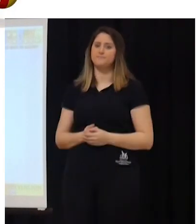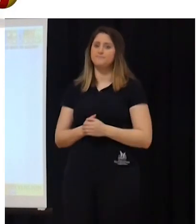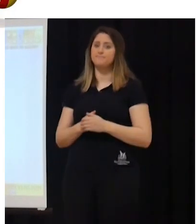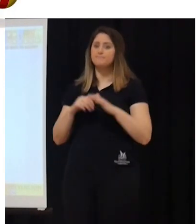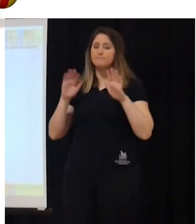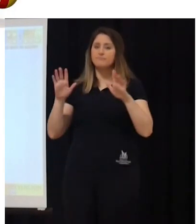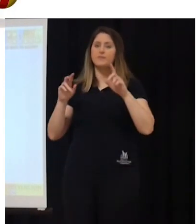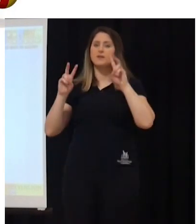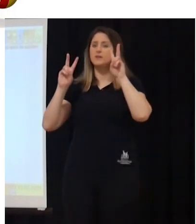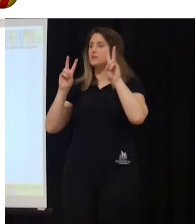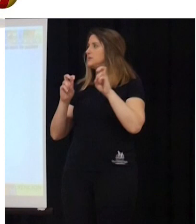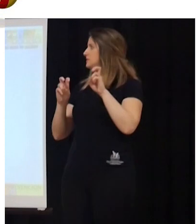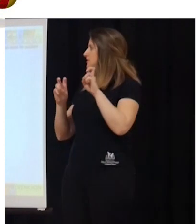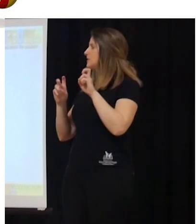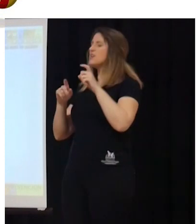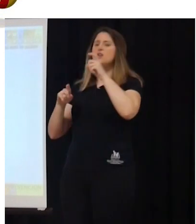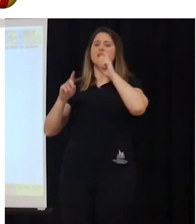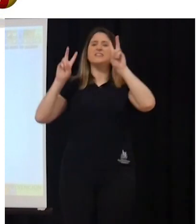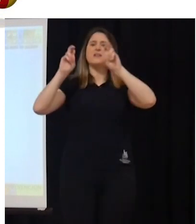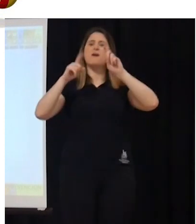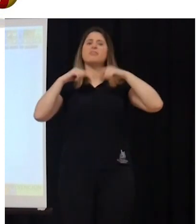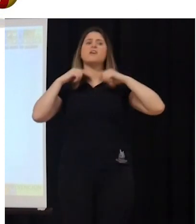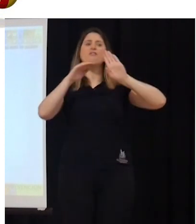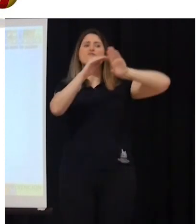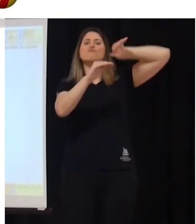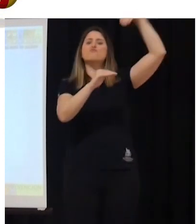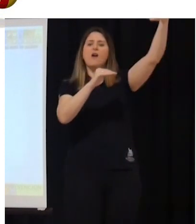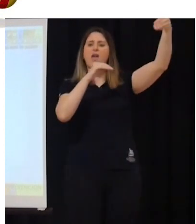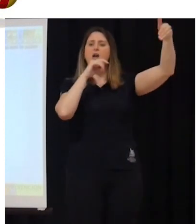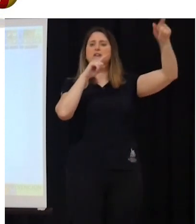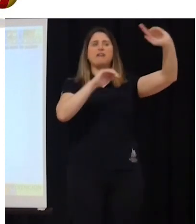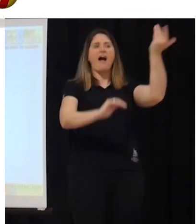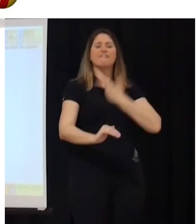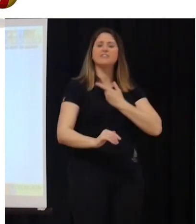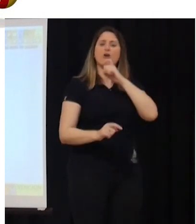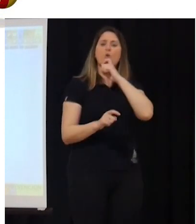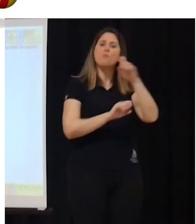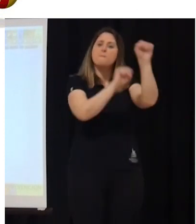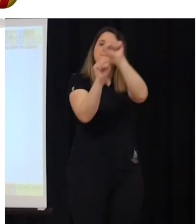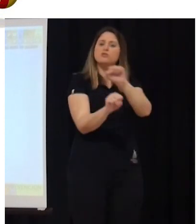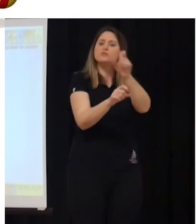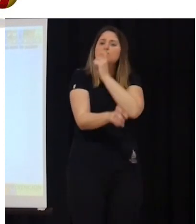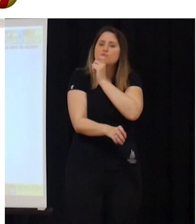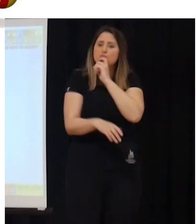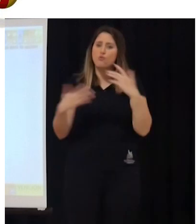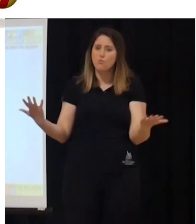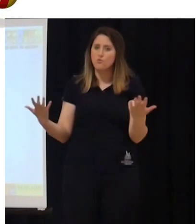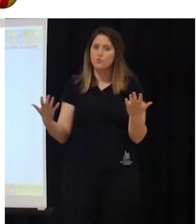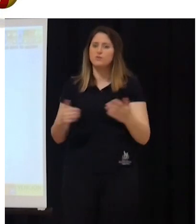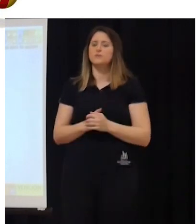Y respecto a las agresiones externas, ¿cómo nos protegemos? Pues, en primer lugar, la que tenemos